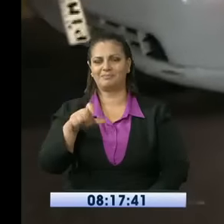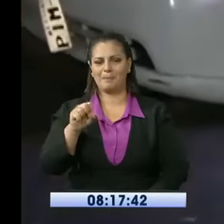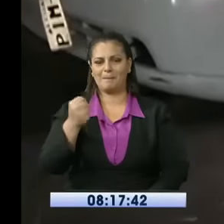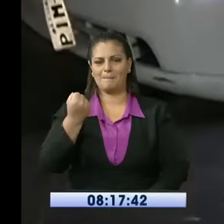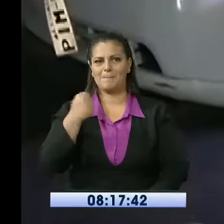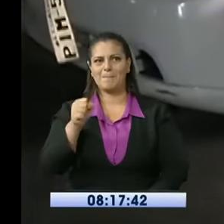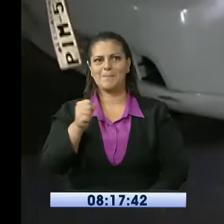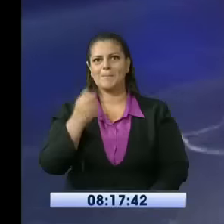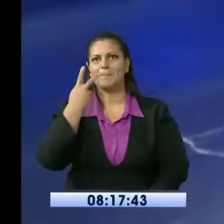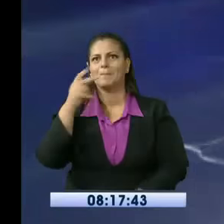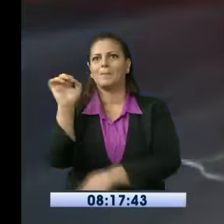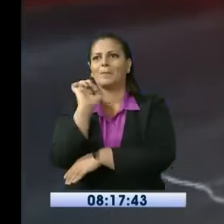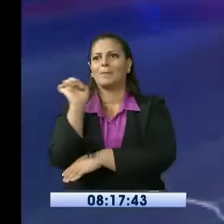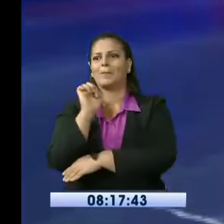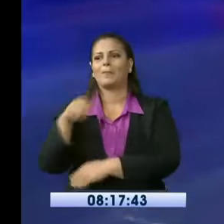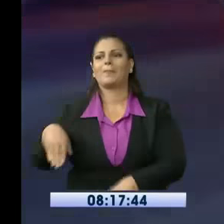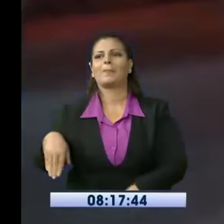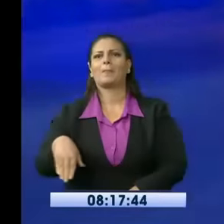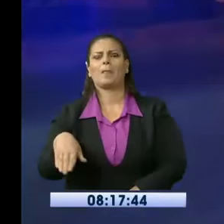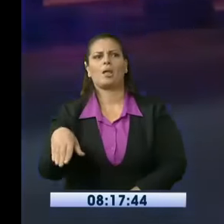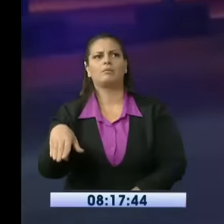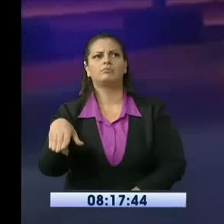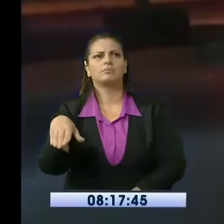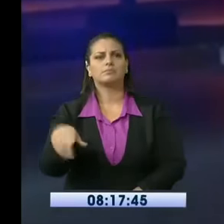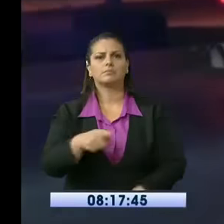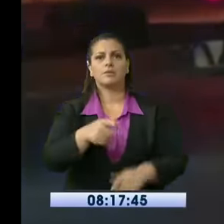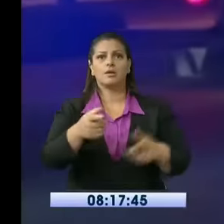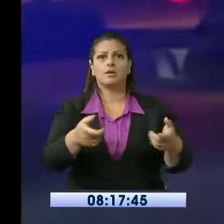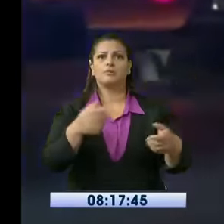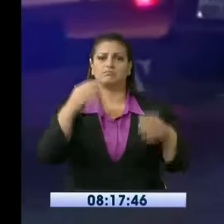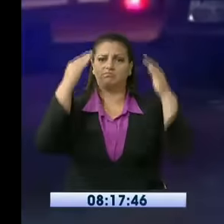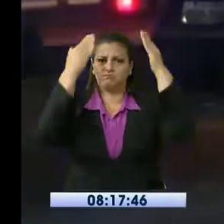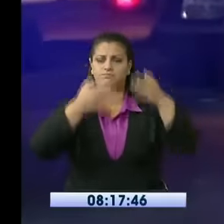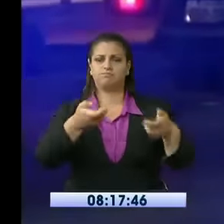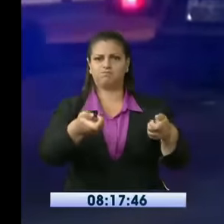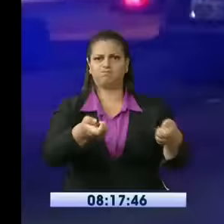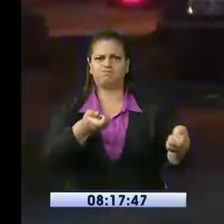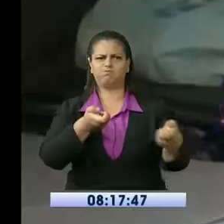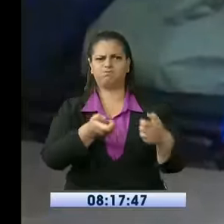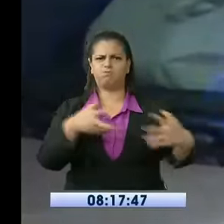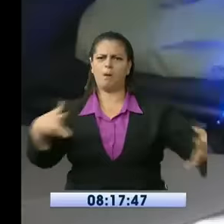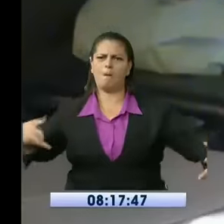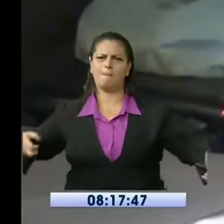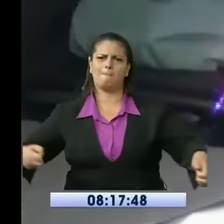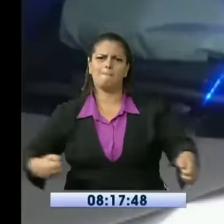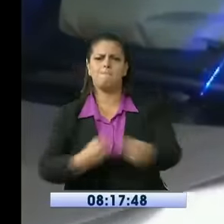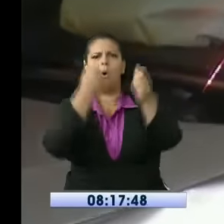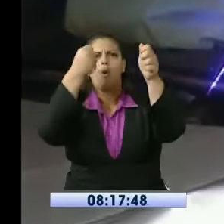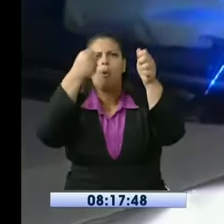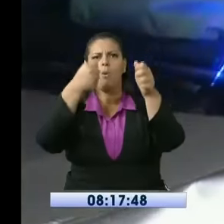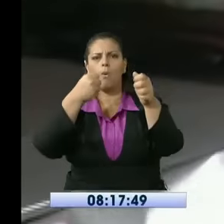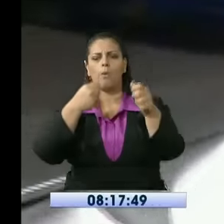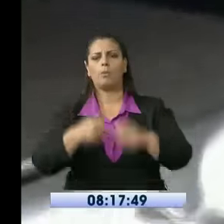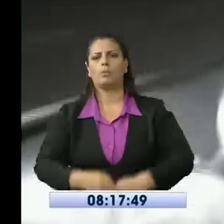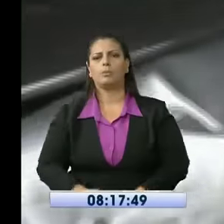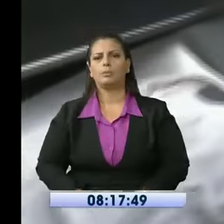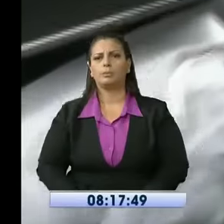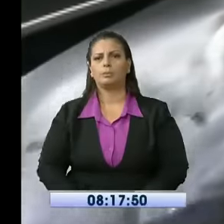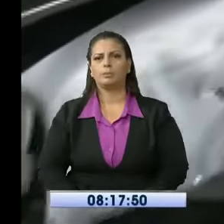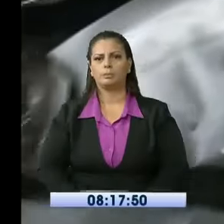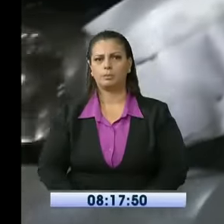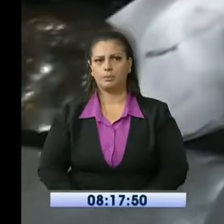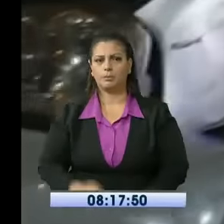Bueno, dos accidentes de tránsito se registraron esta madrugada en Guayaquil. En uno de los percances, un auto chocó contra un tanquero que circulaba por la